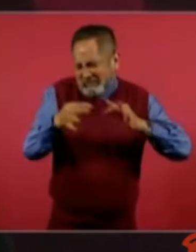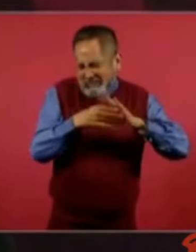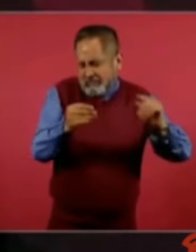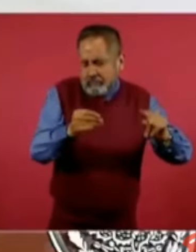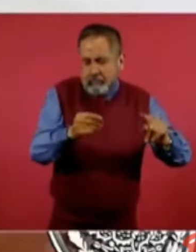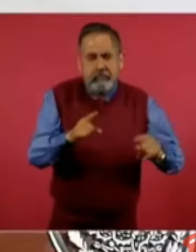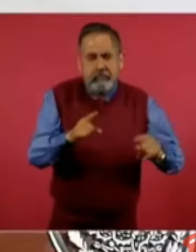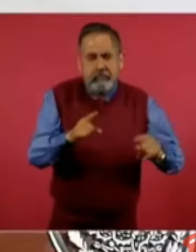del